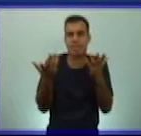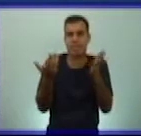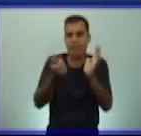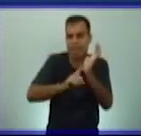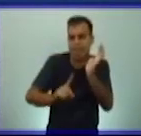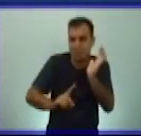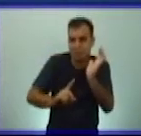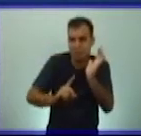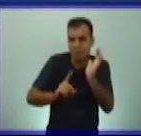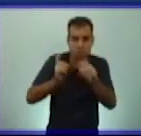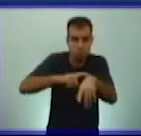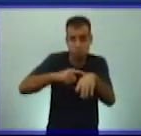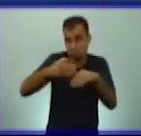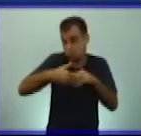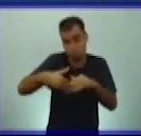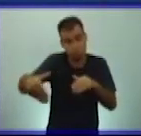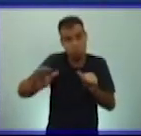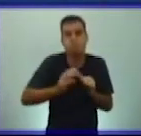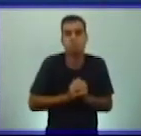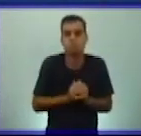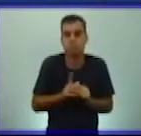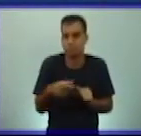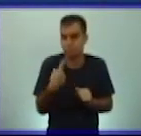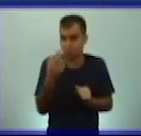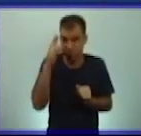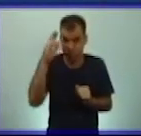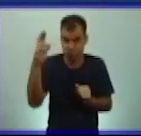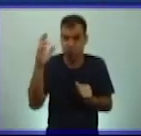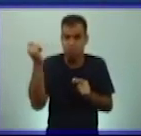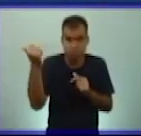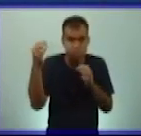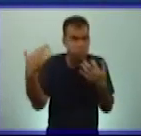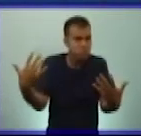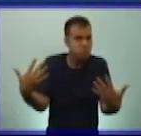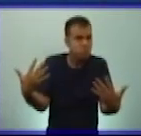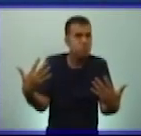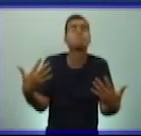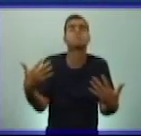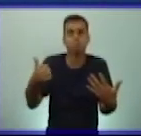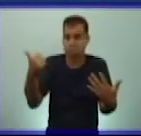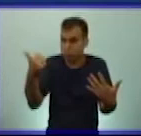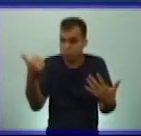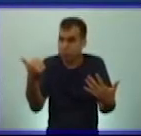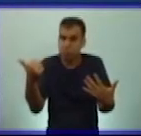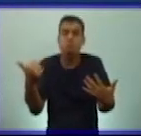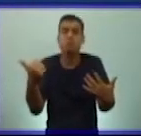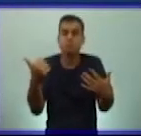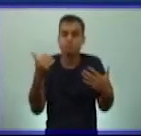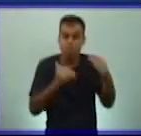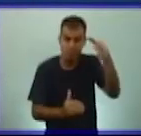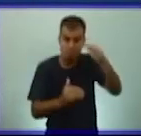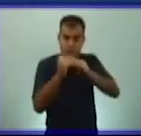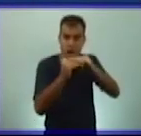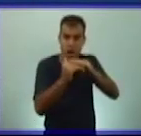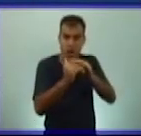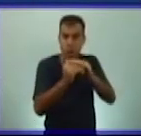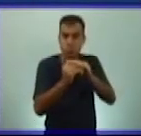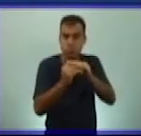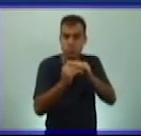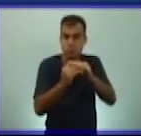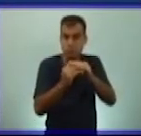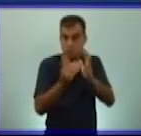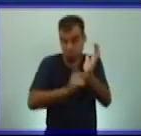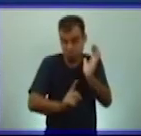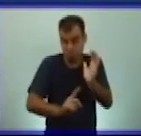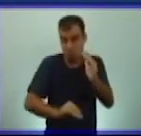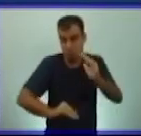el tiempo. Nosotros recordamos entonces en este caso que ese valor de carga máxima era el producto de la